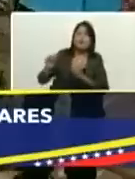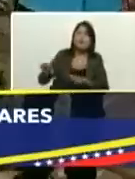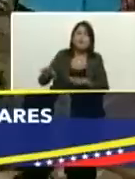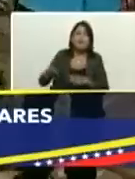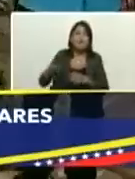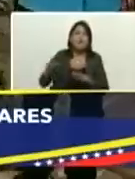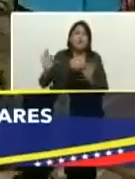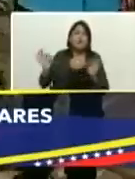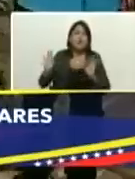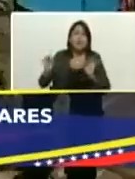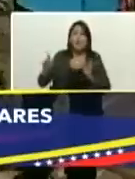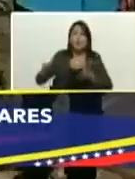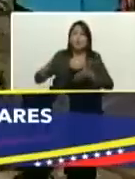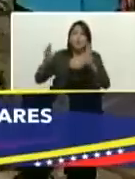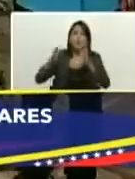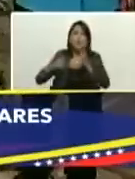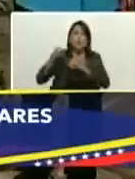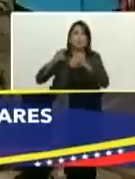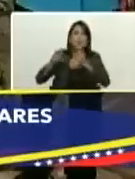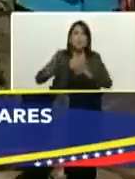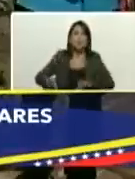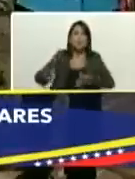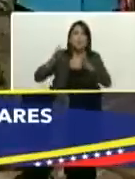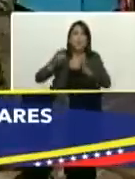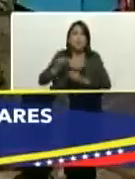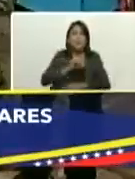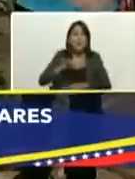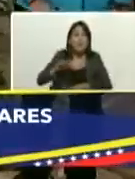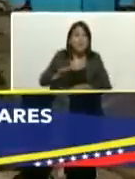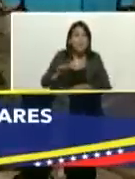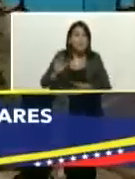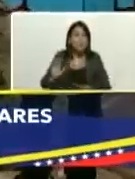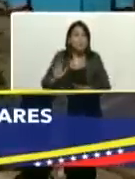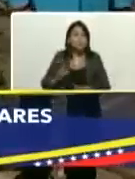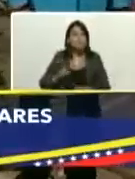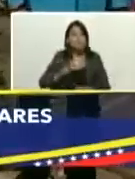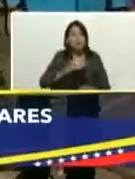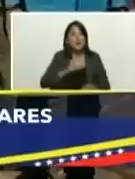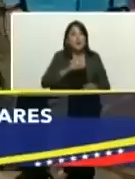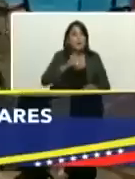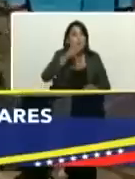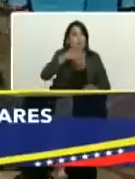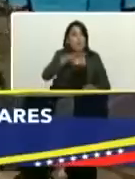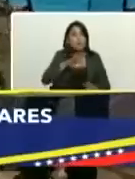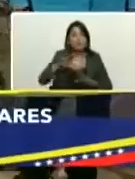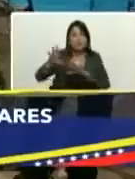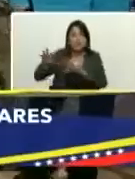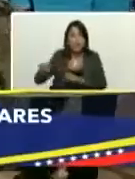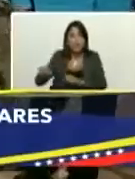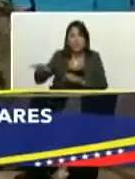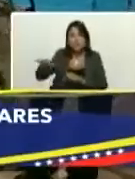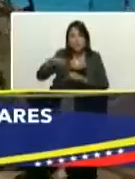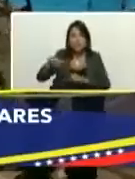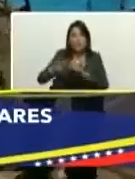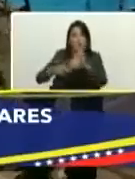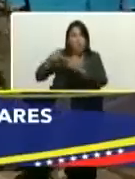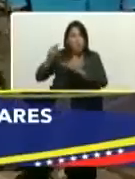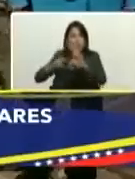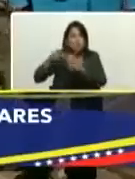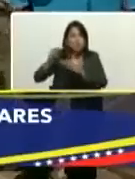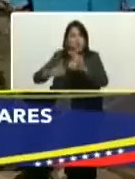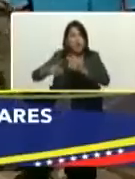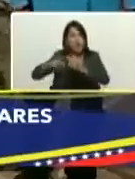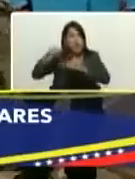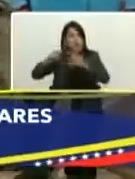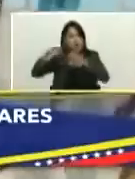privados, y la revolución los puso en manos de la gente. Y a pesar de las dificultades, del bloqueo, de la pandemia de los